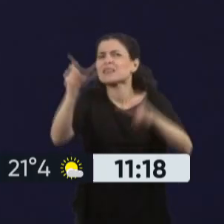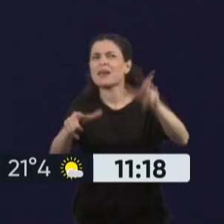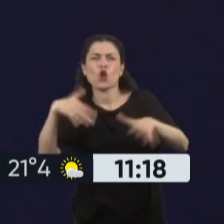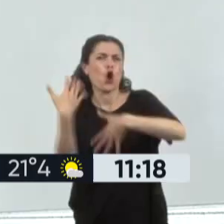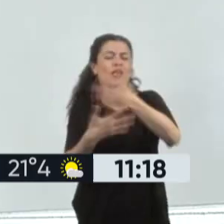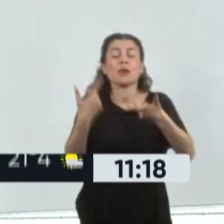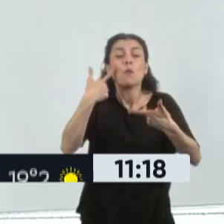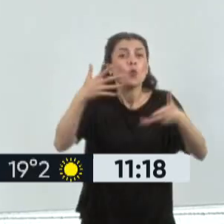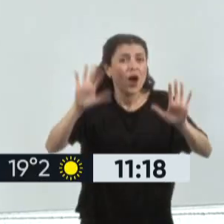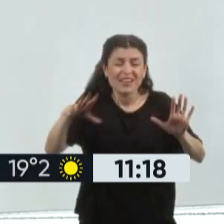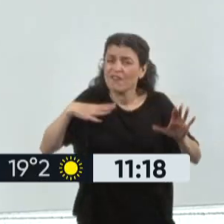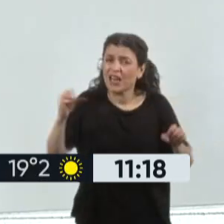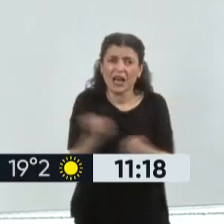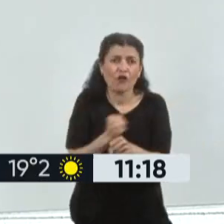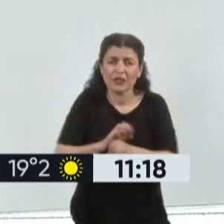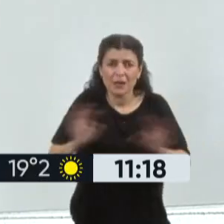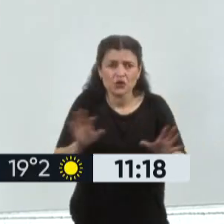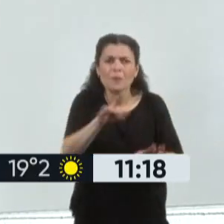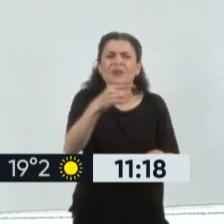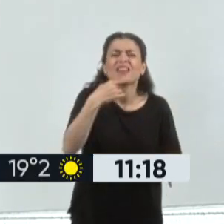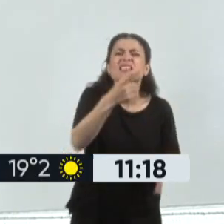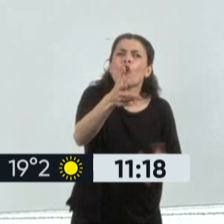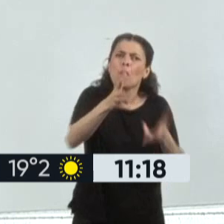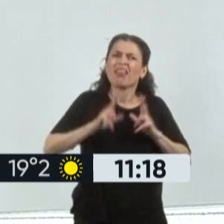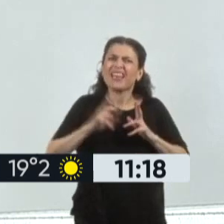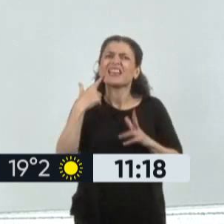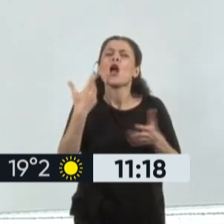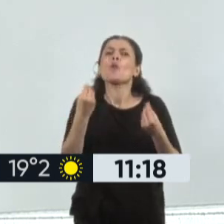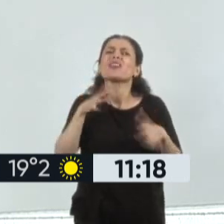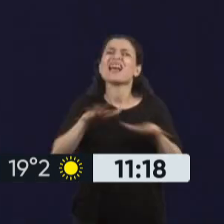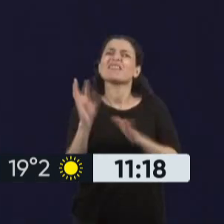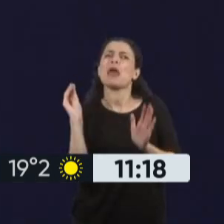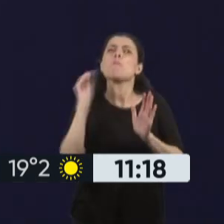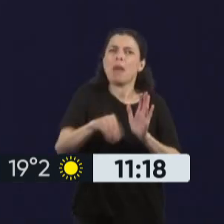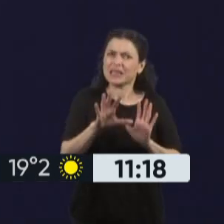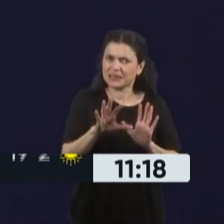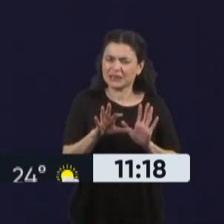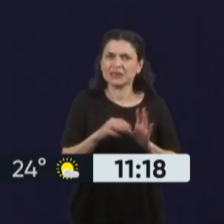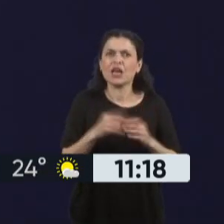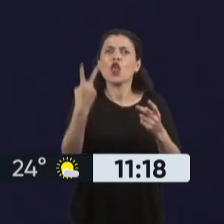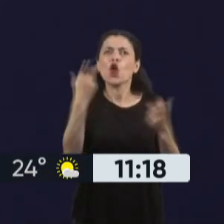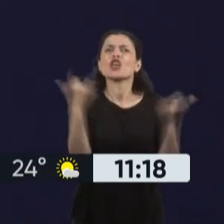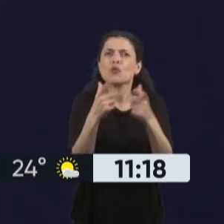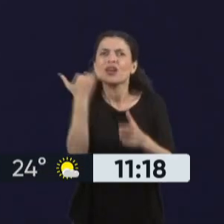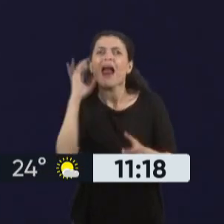Además, pregunté porque usted dijo que podría haber una actividad adicional. Más que nada por ahí viene la repregunta.